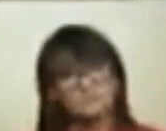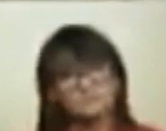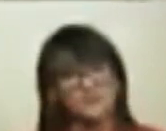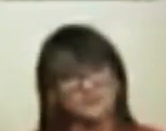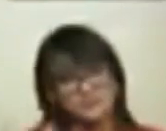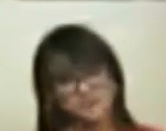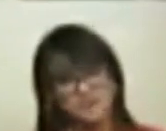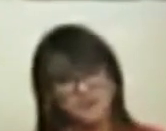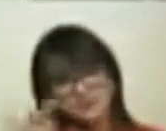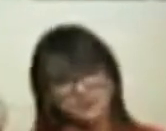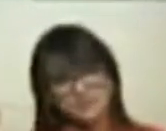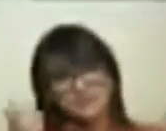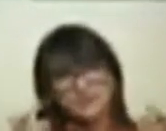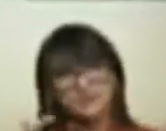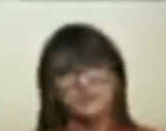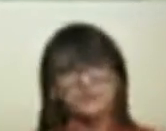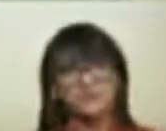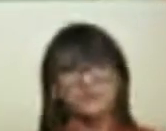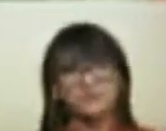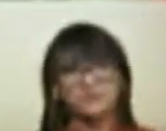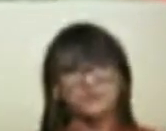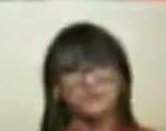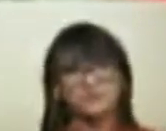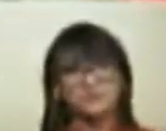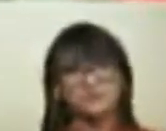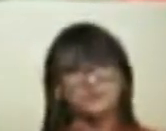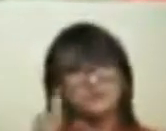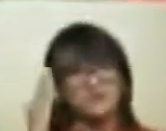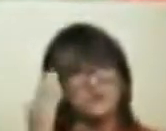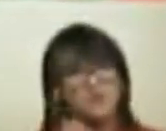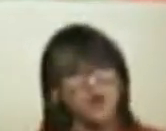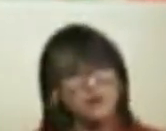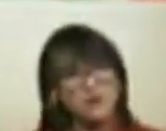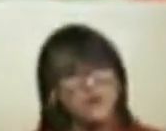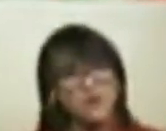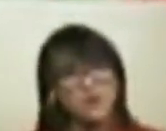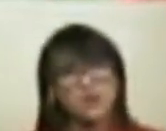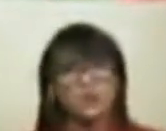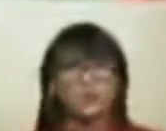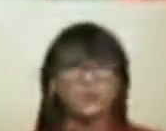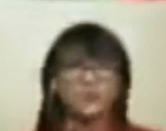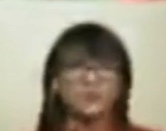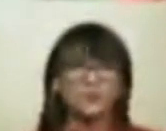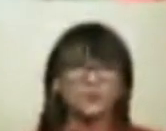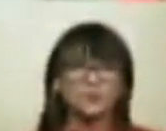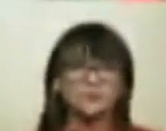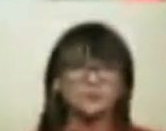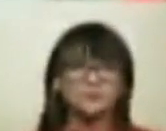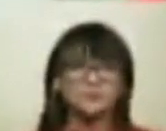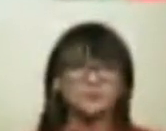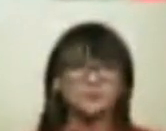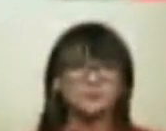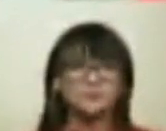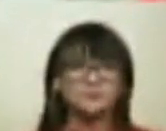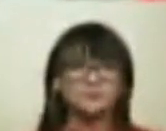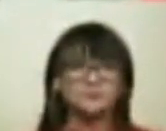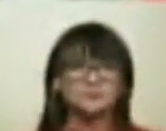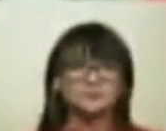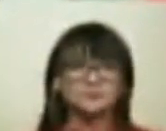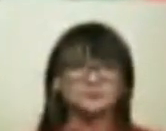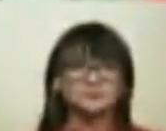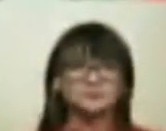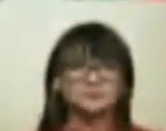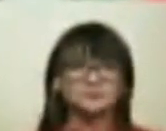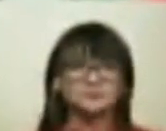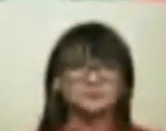chavistas somos gente que sabemos de amor somos gente que practicamos el amor